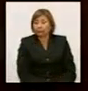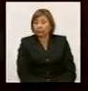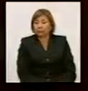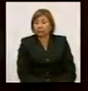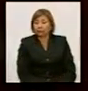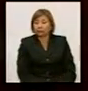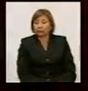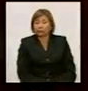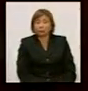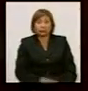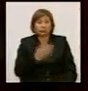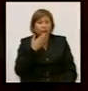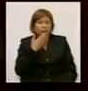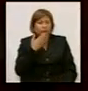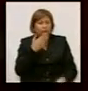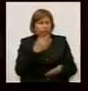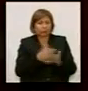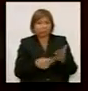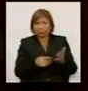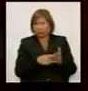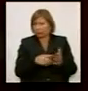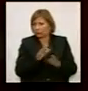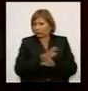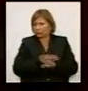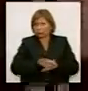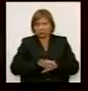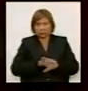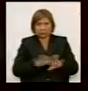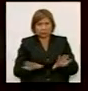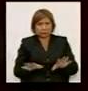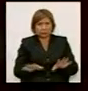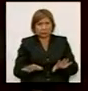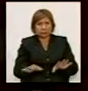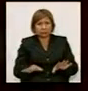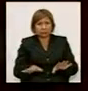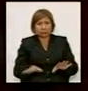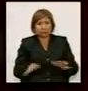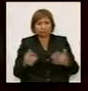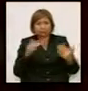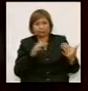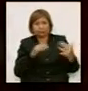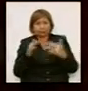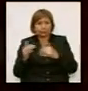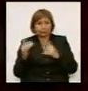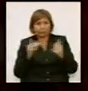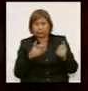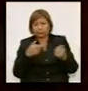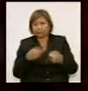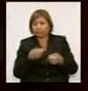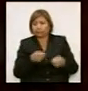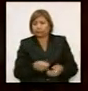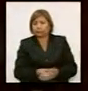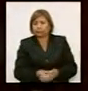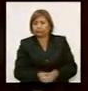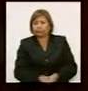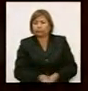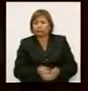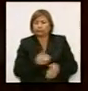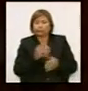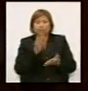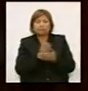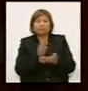Alguien le agregó, te olvidas que en las batallas quienes